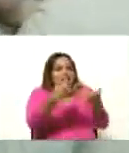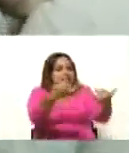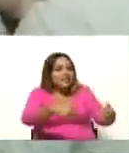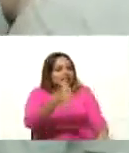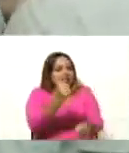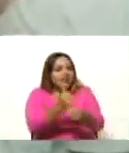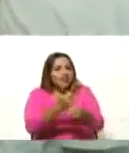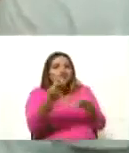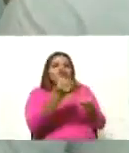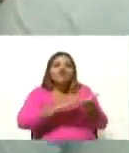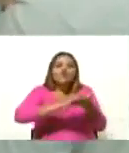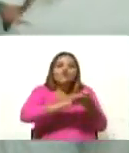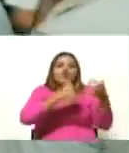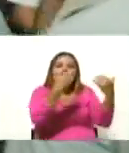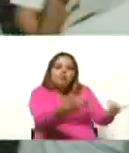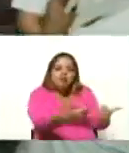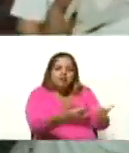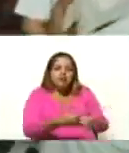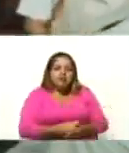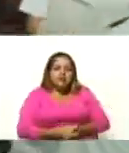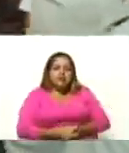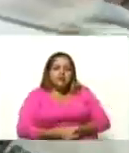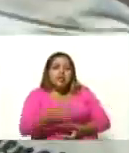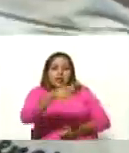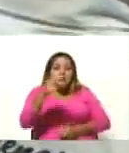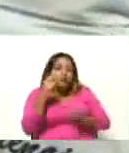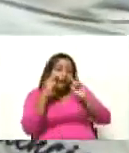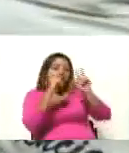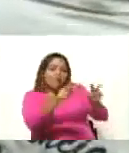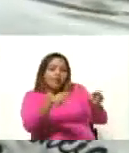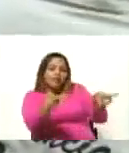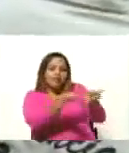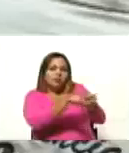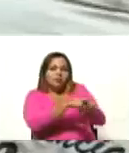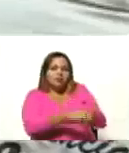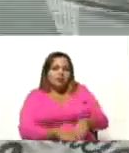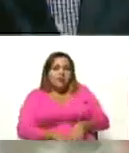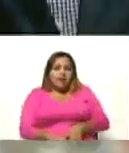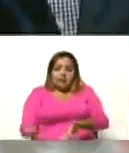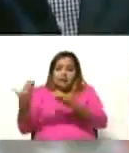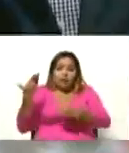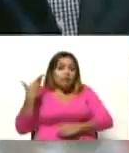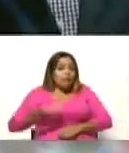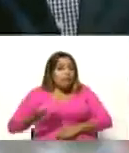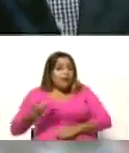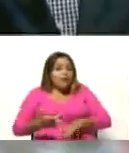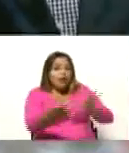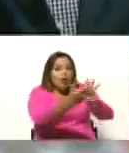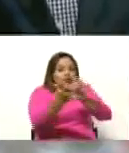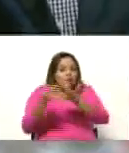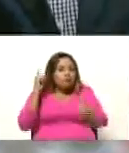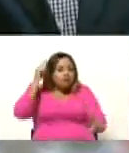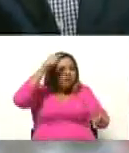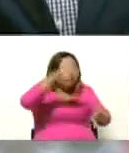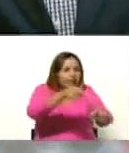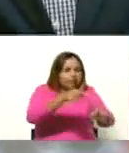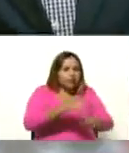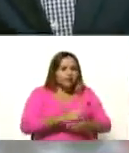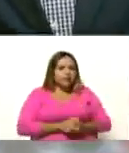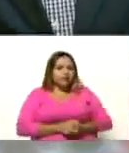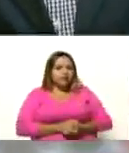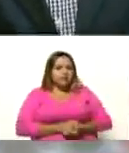son soluciones, y así lo ve la gente. Es muy importante el contacto directo,